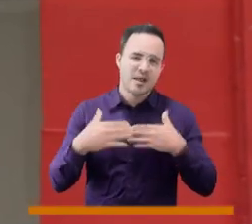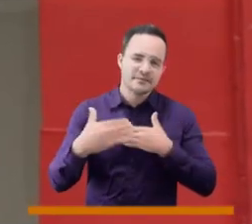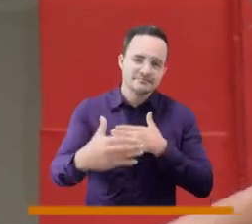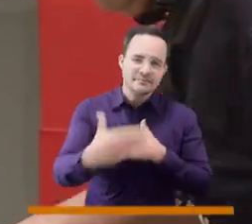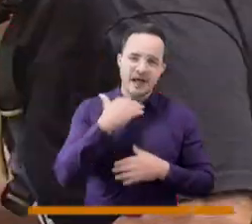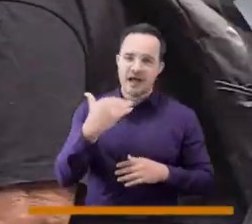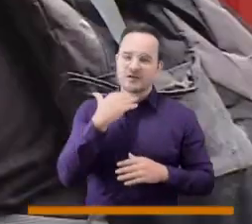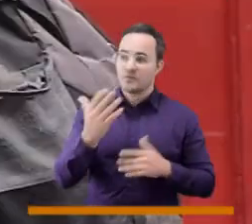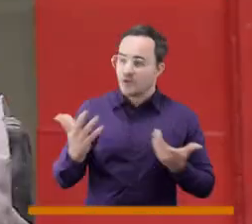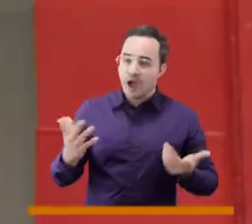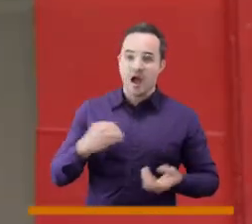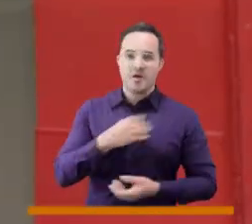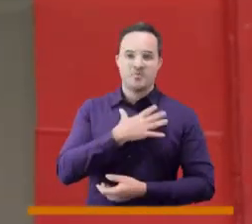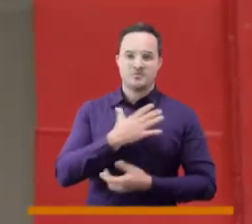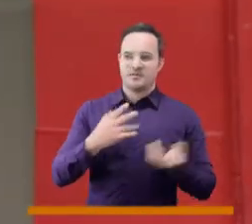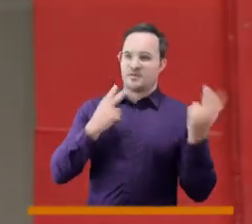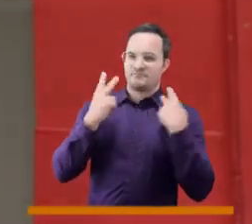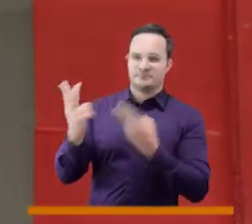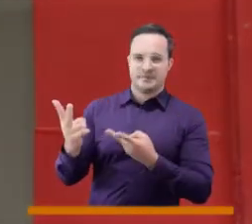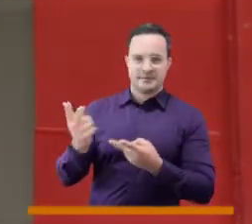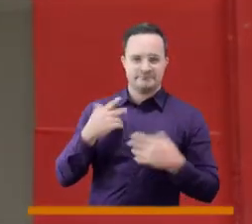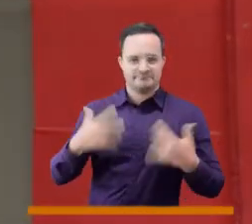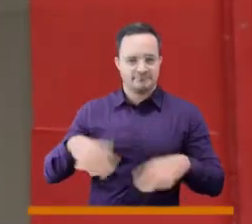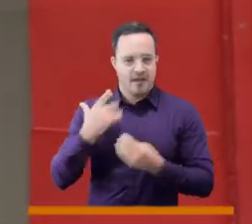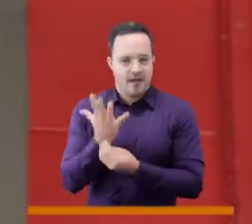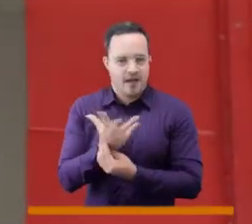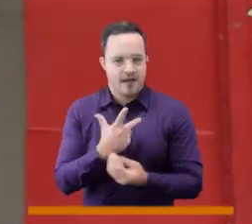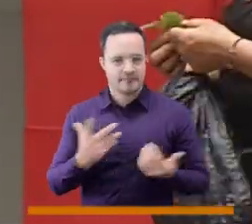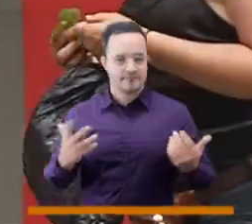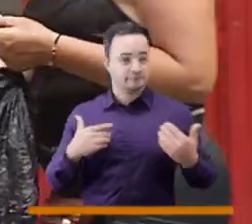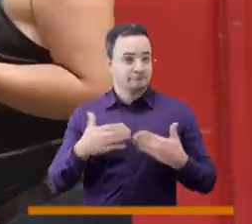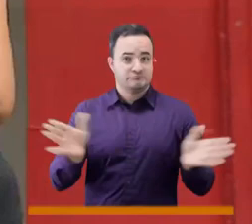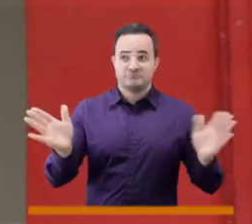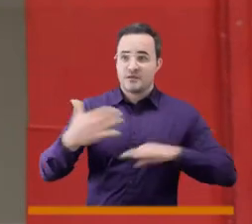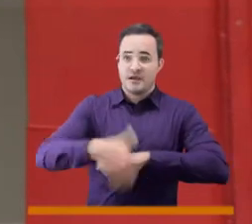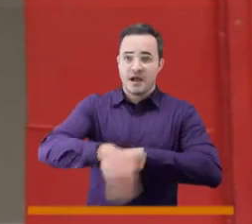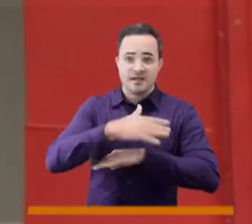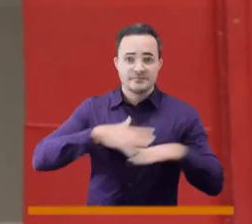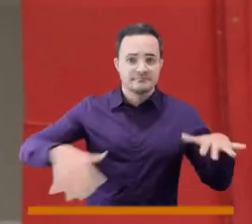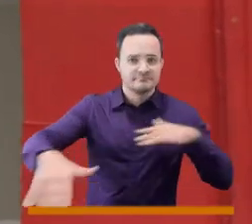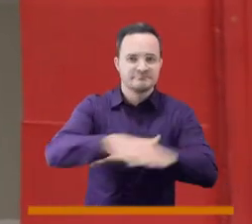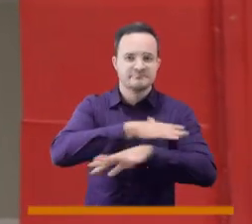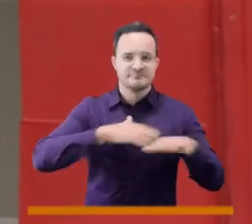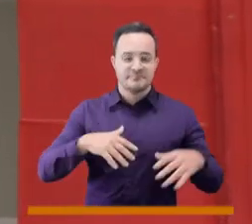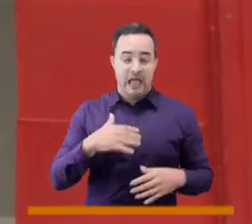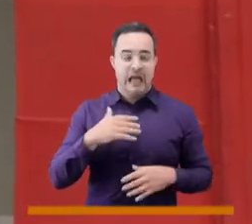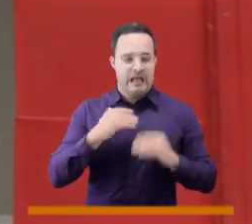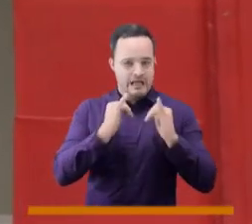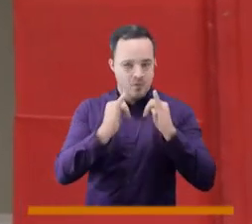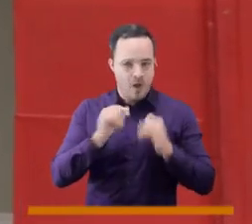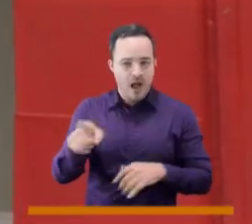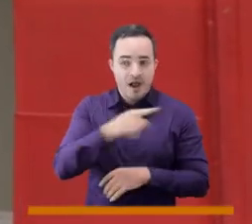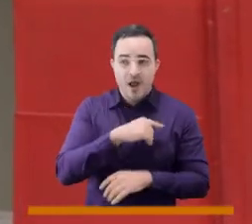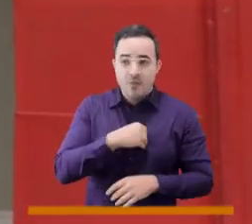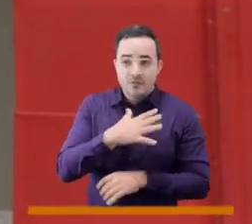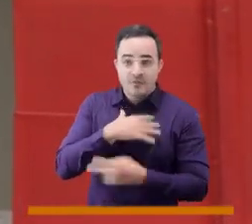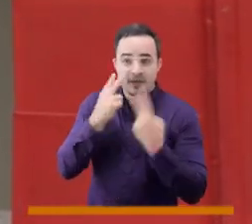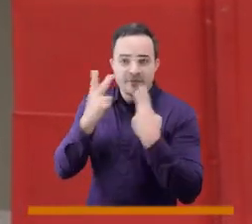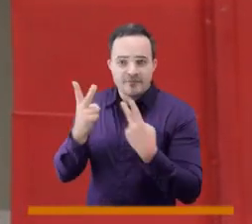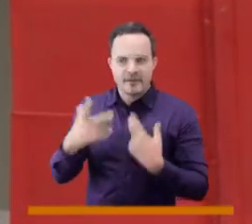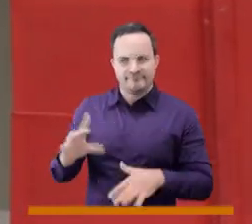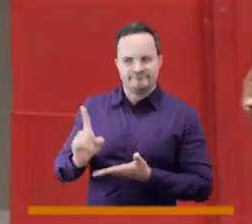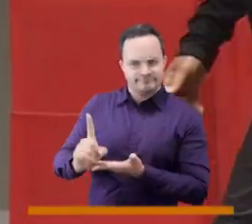Que tengamos la oportunidad de disfrutar el arte a cielo abierto que nos ofrecen los artistas callejeros,